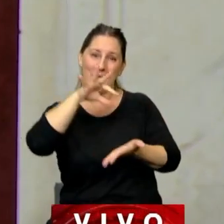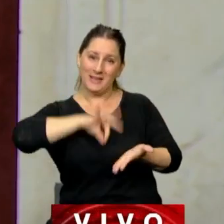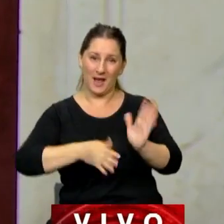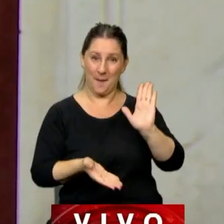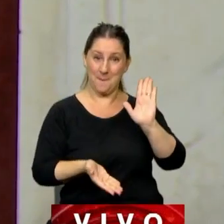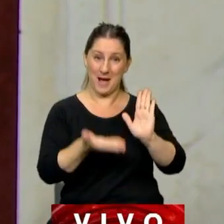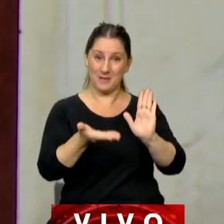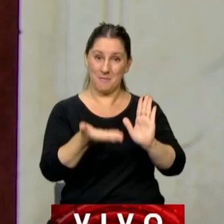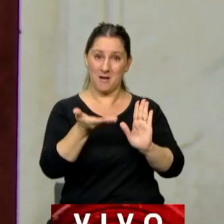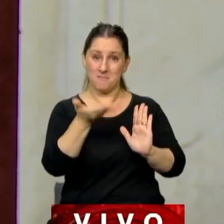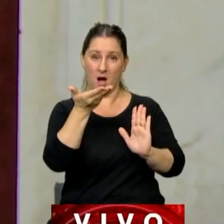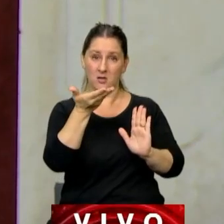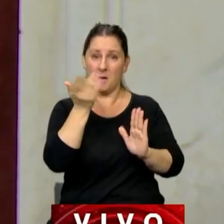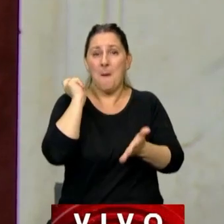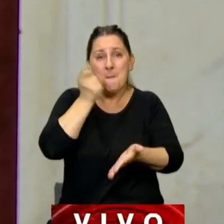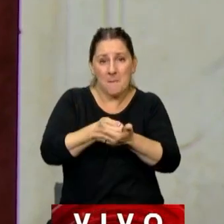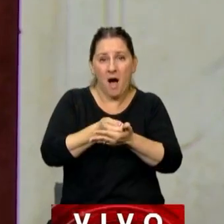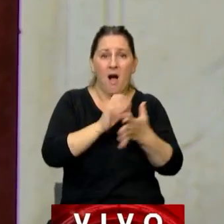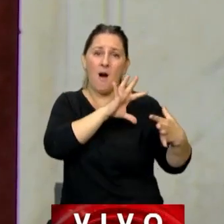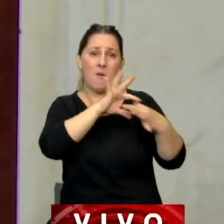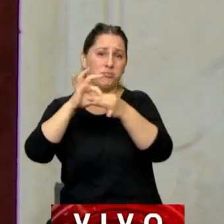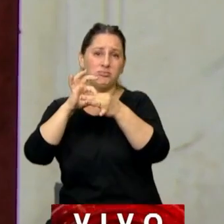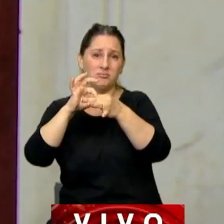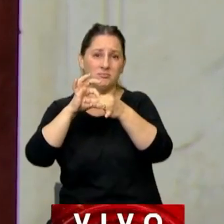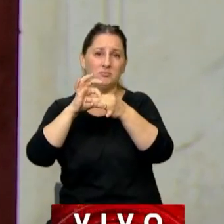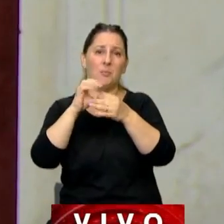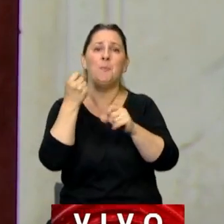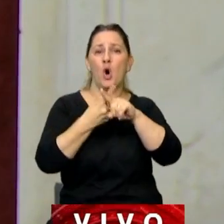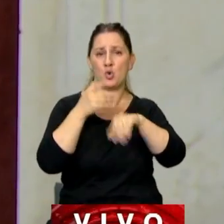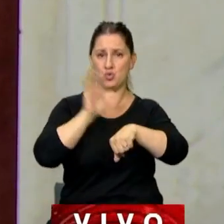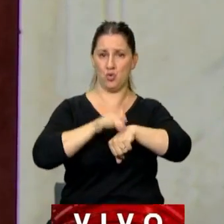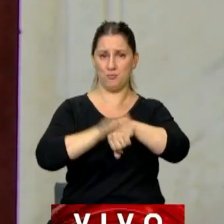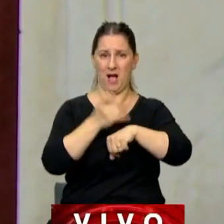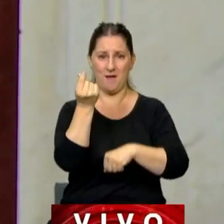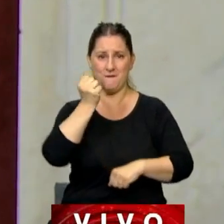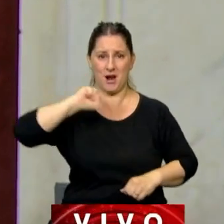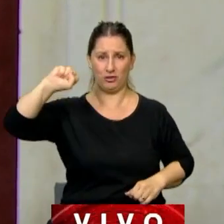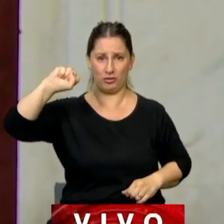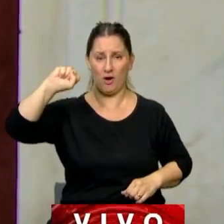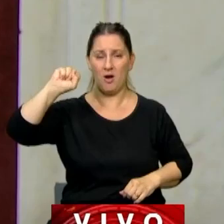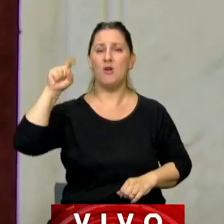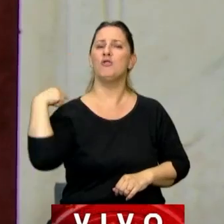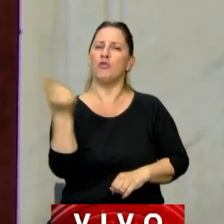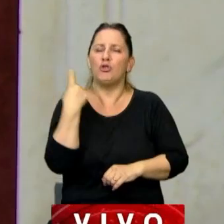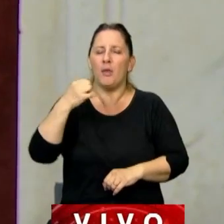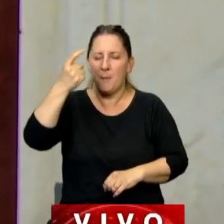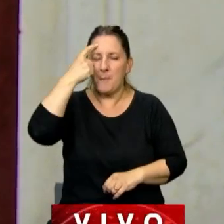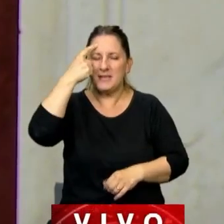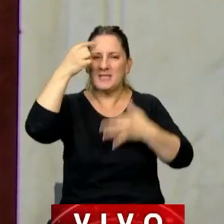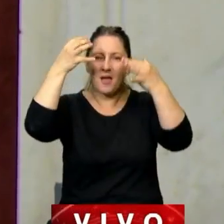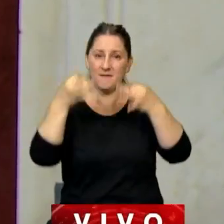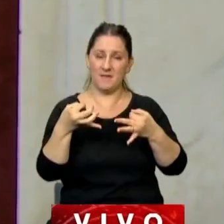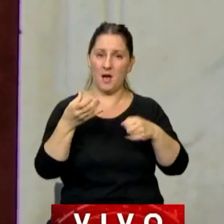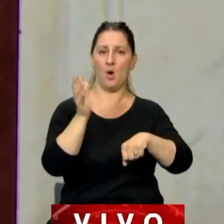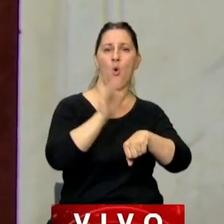más, se va a estar ganando menos en realidad. Y para eso tenemos que tomar conciencia de que